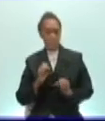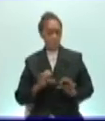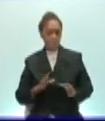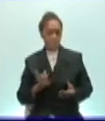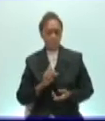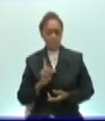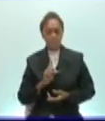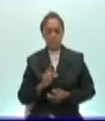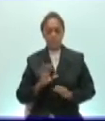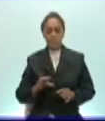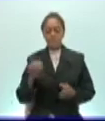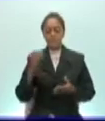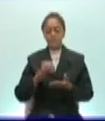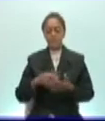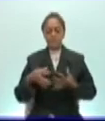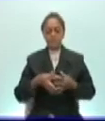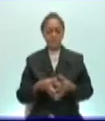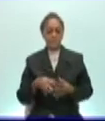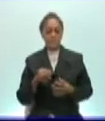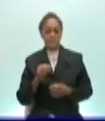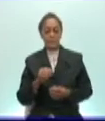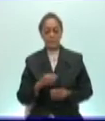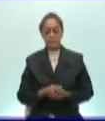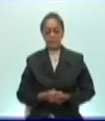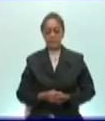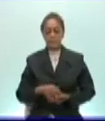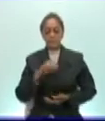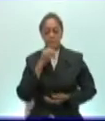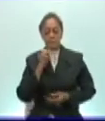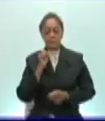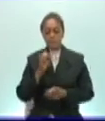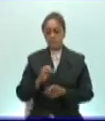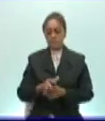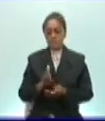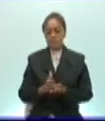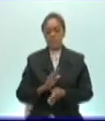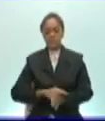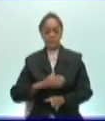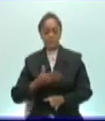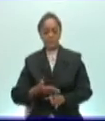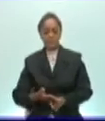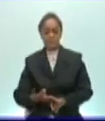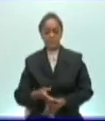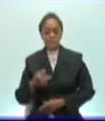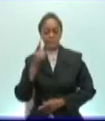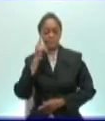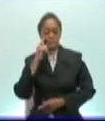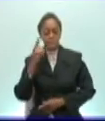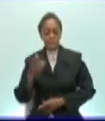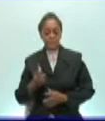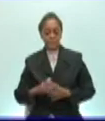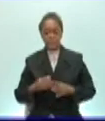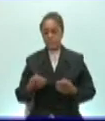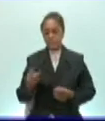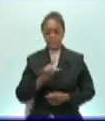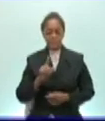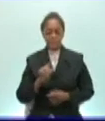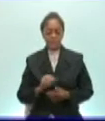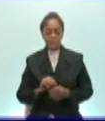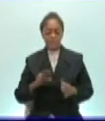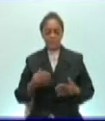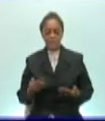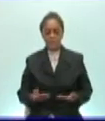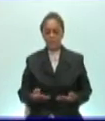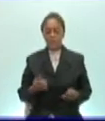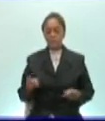sea que esta intervención norteamericana, y creo que ahí es donde podemos empezar la clase después, es ver por qué no es casual, qué ha pasado, cuál ha sido